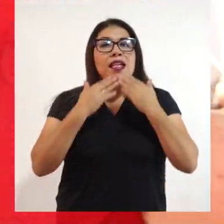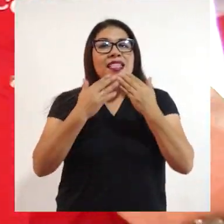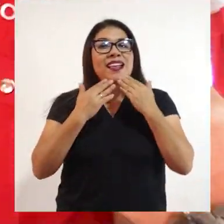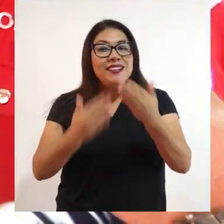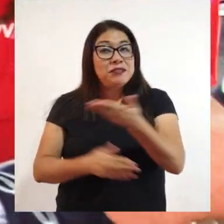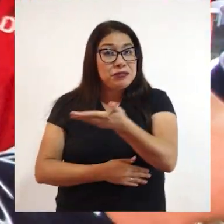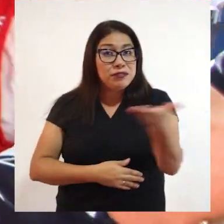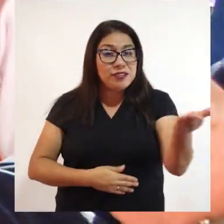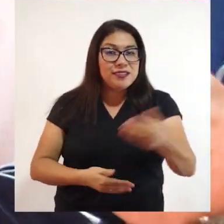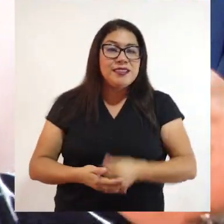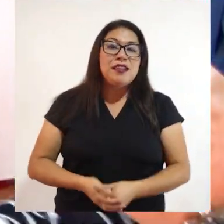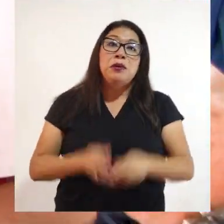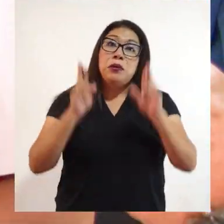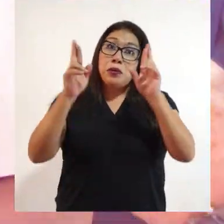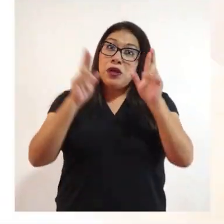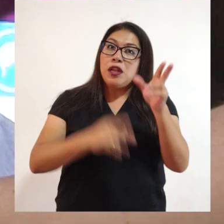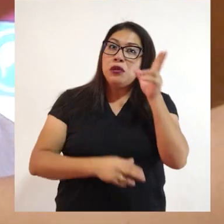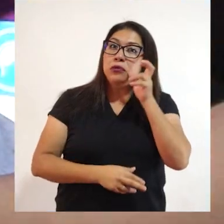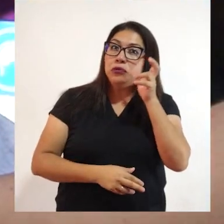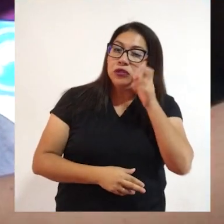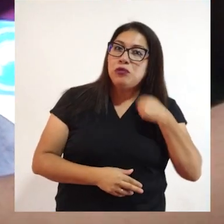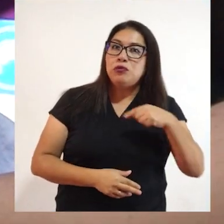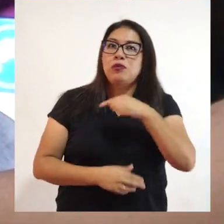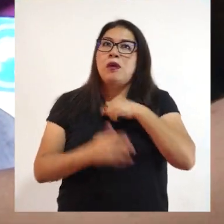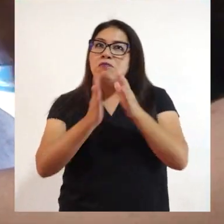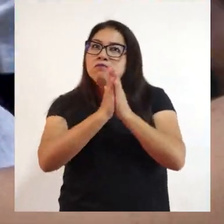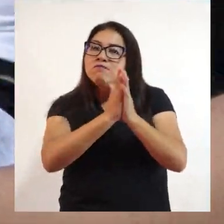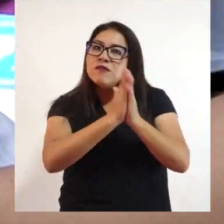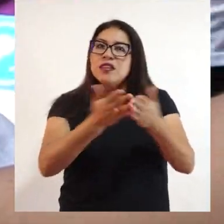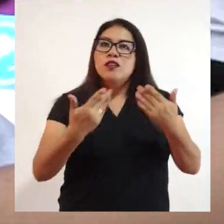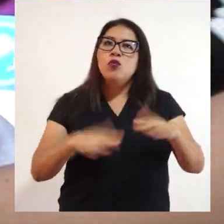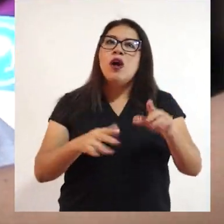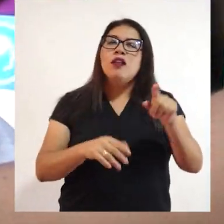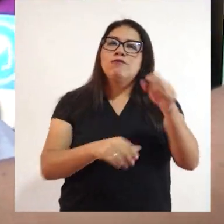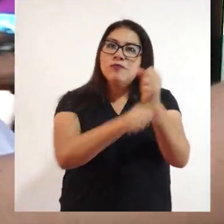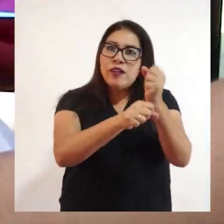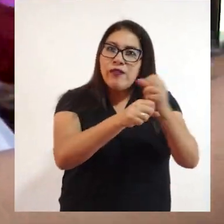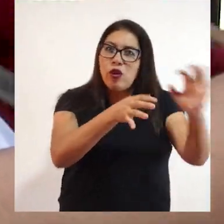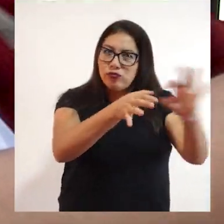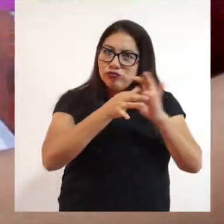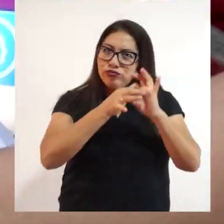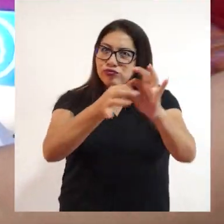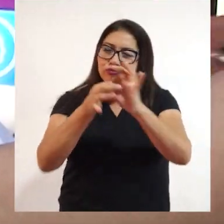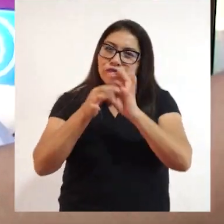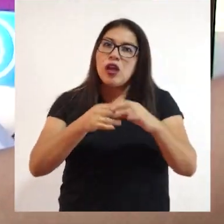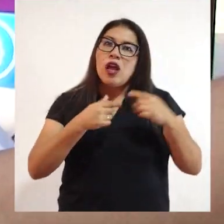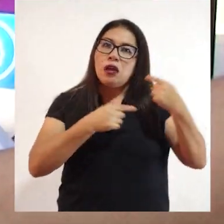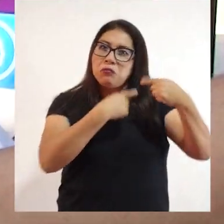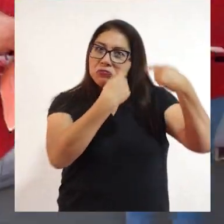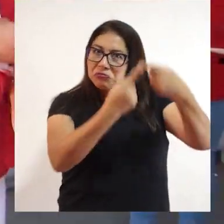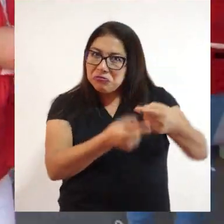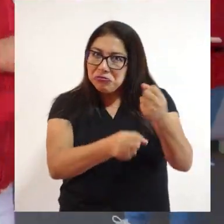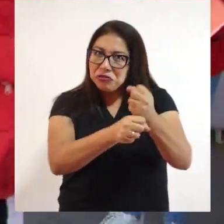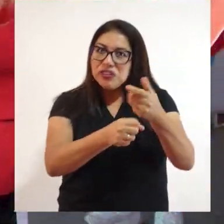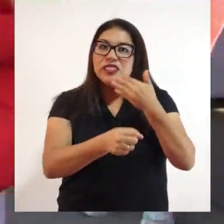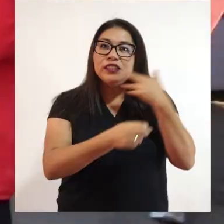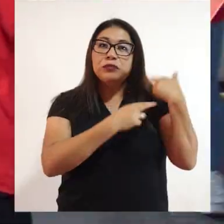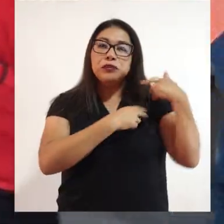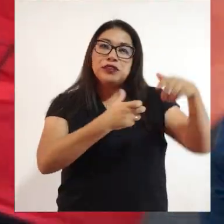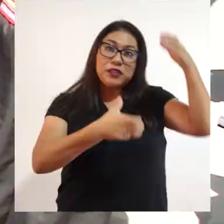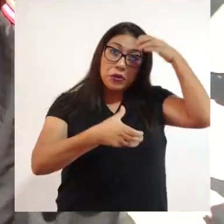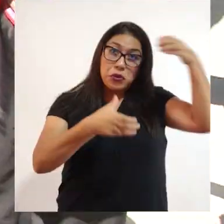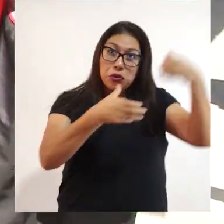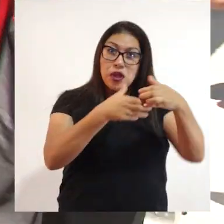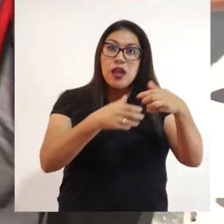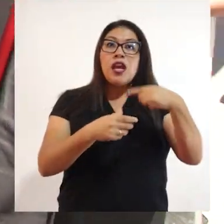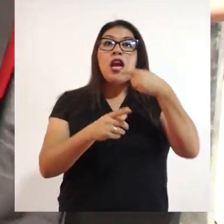gracias a ustedes y que nuestra voz sea escuchada con este tipo de trabajo conjunto que viene realizando el Congreso